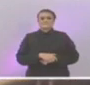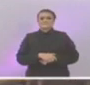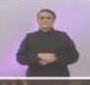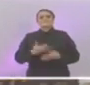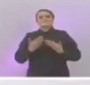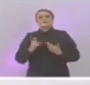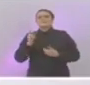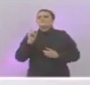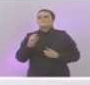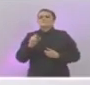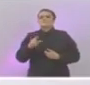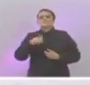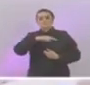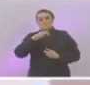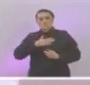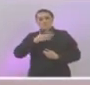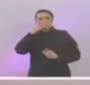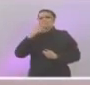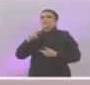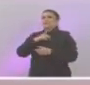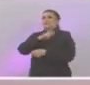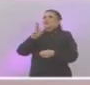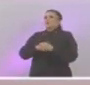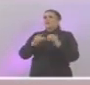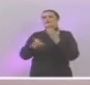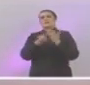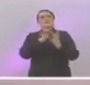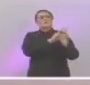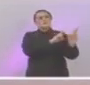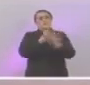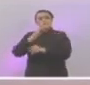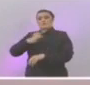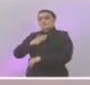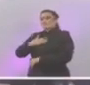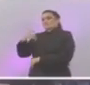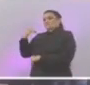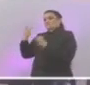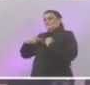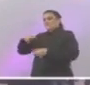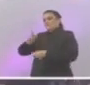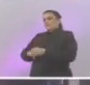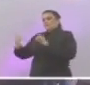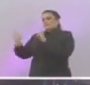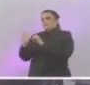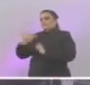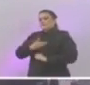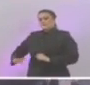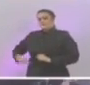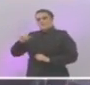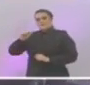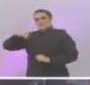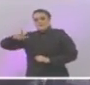Con este mismo compromiso con la naturaleza, le solicité personalmente al presidente López Obrador en este